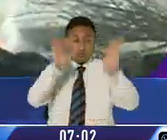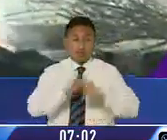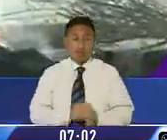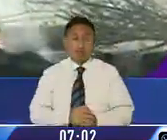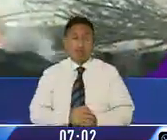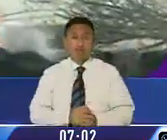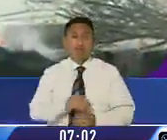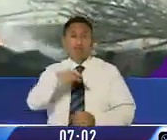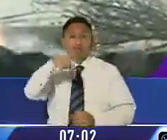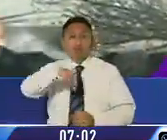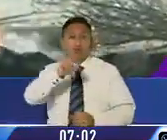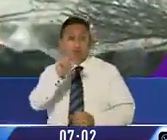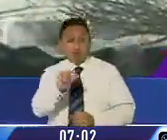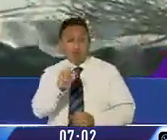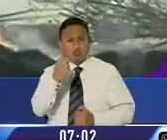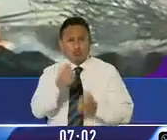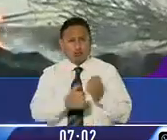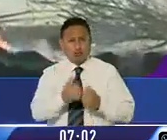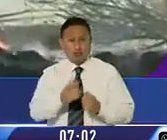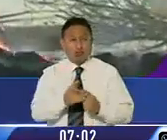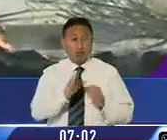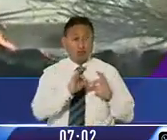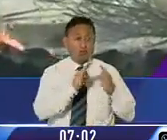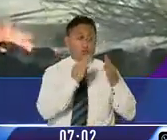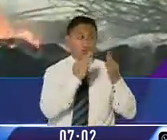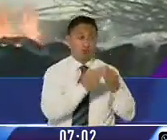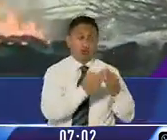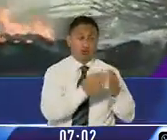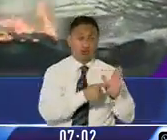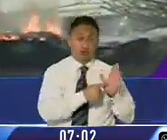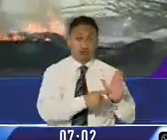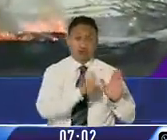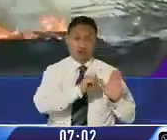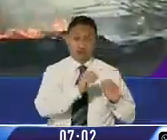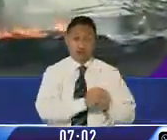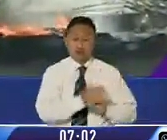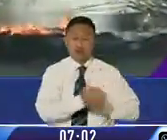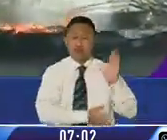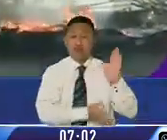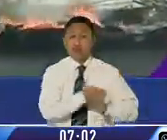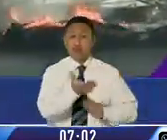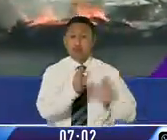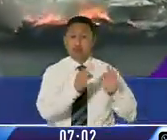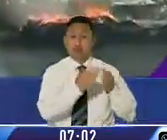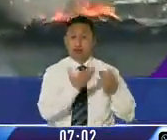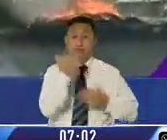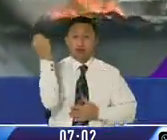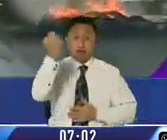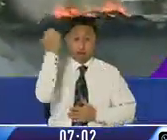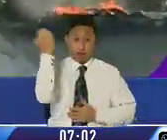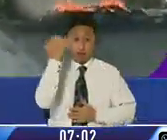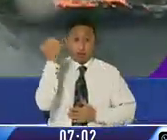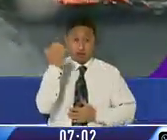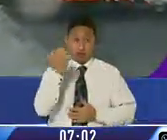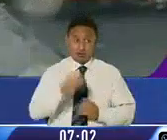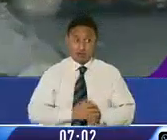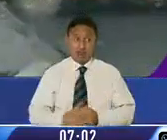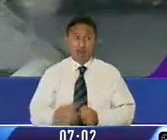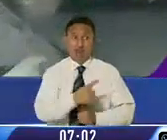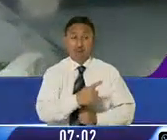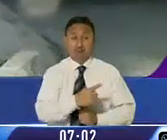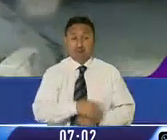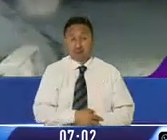un pequeño percance por una familia que necesitaba pasar a un familiar en una ambulancia, sin embargo